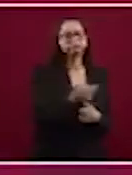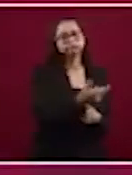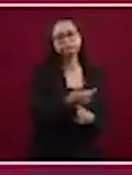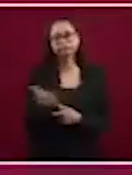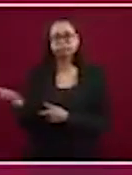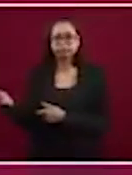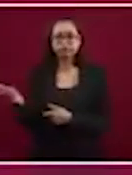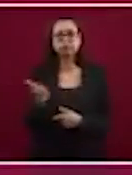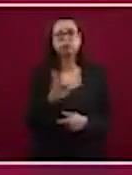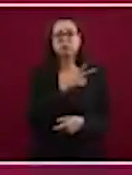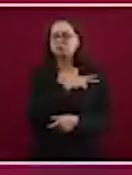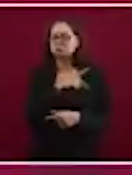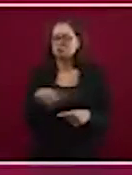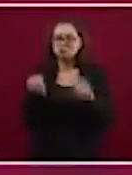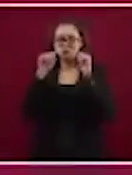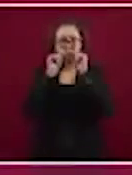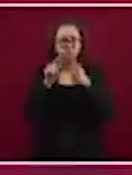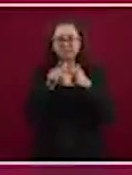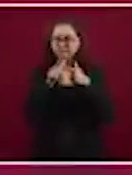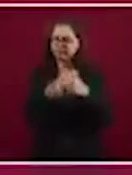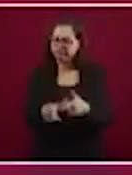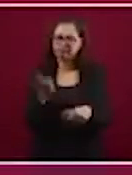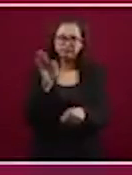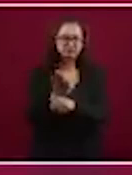todavía herido, dispara y